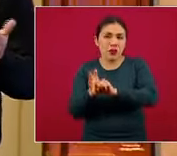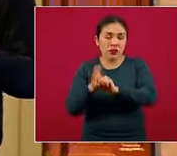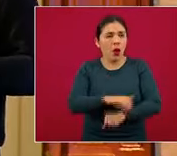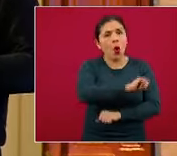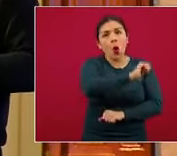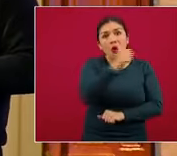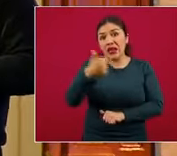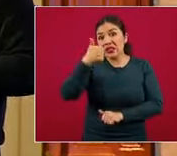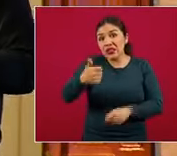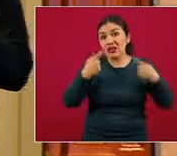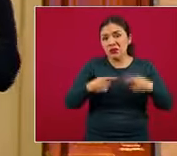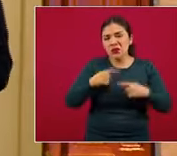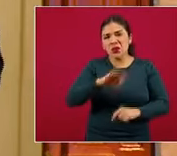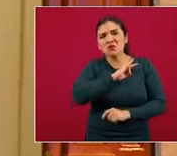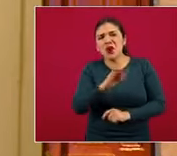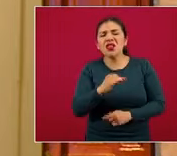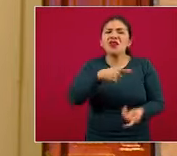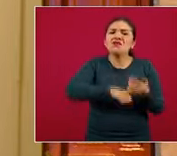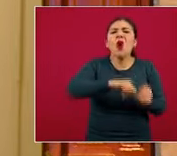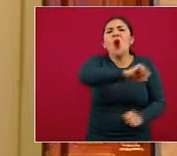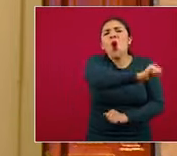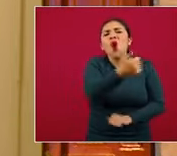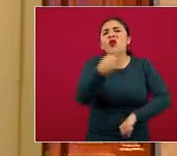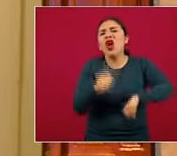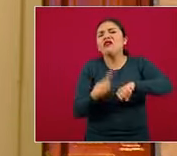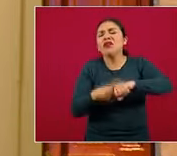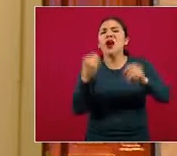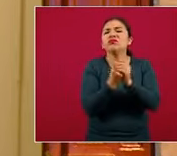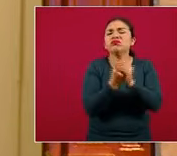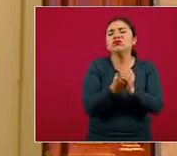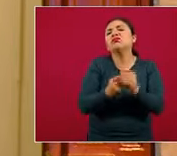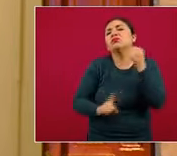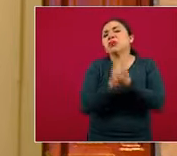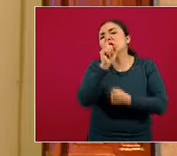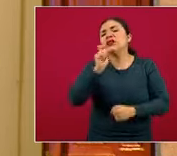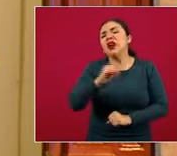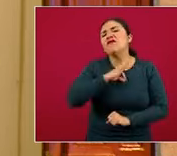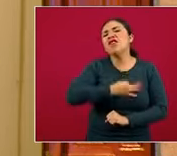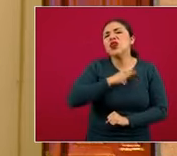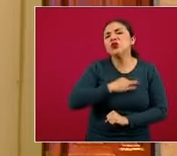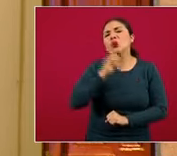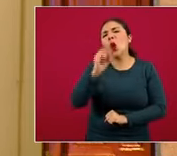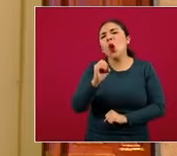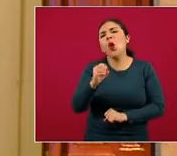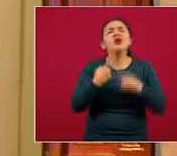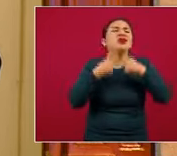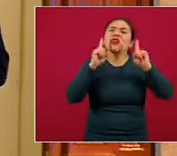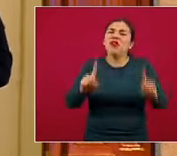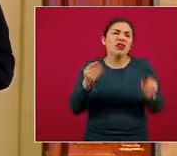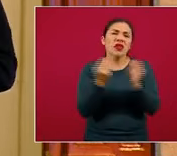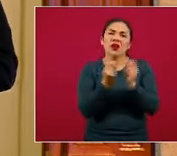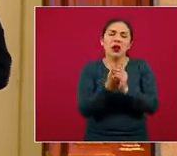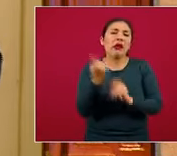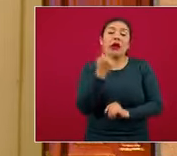demás pueden estar padeciendo alguna otra enfermedad respiratoria producida por un virus o una bacteria diferente